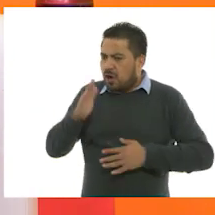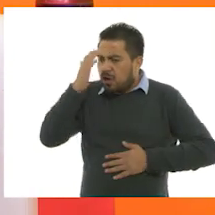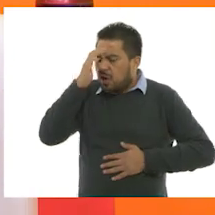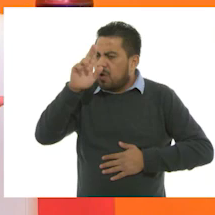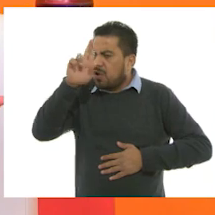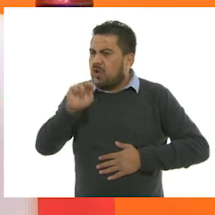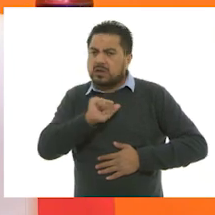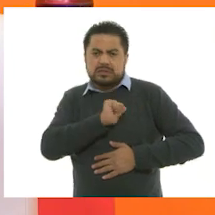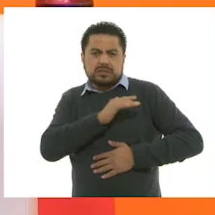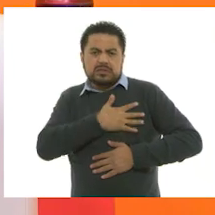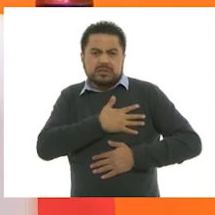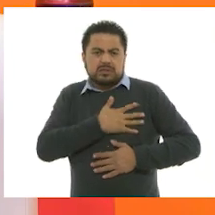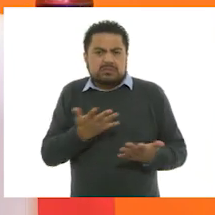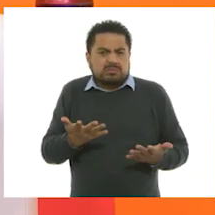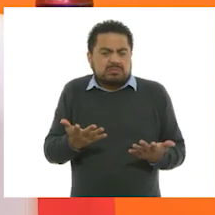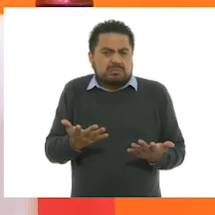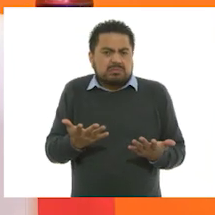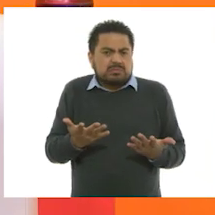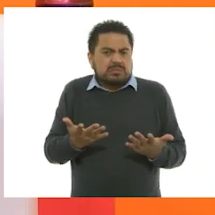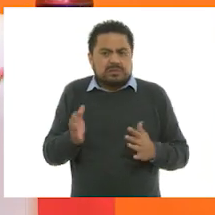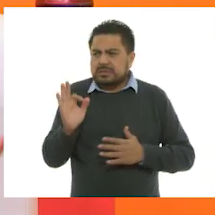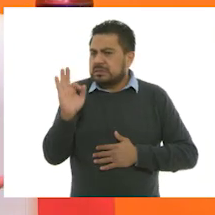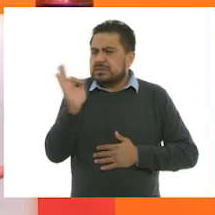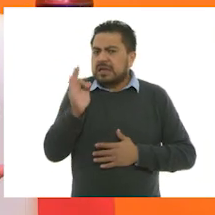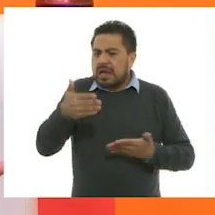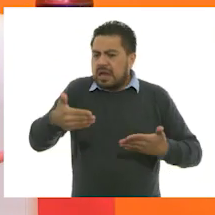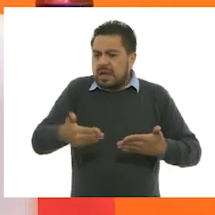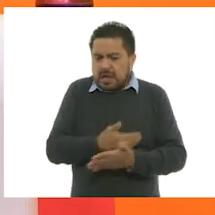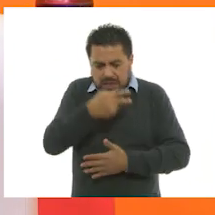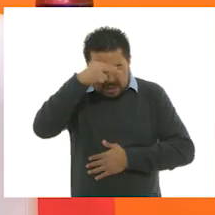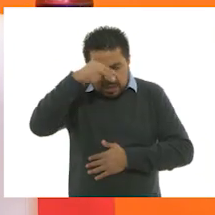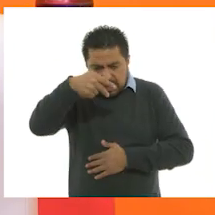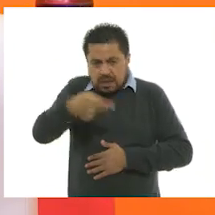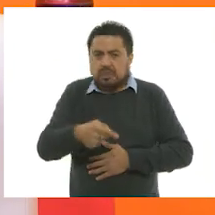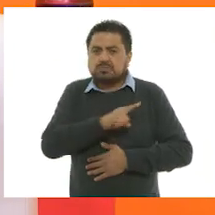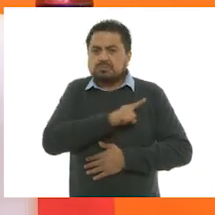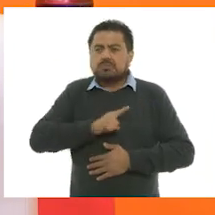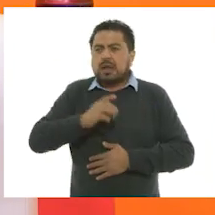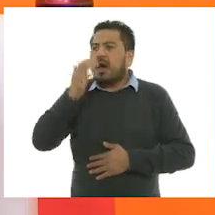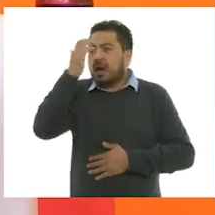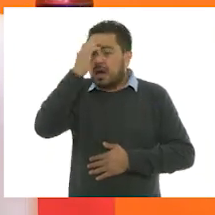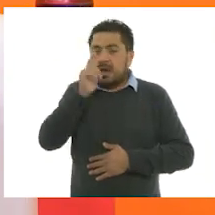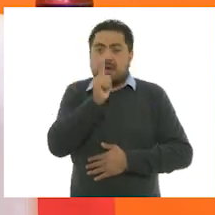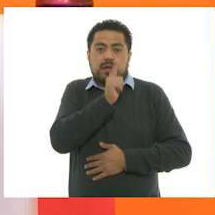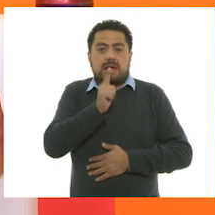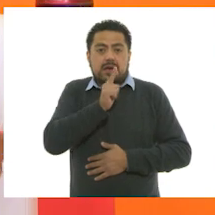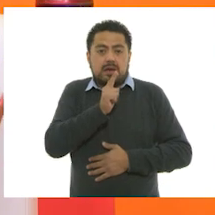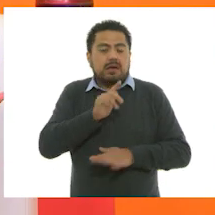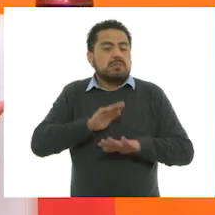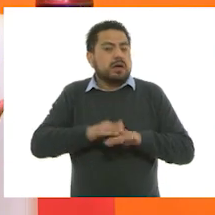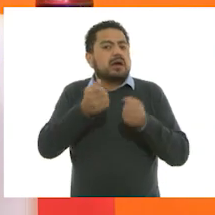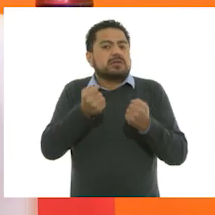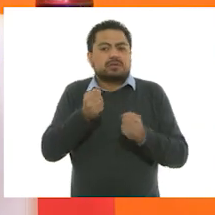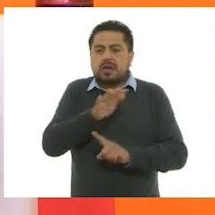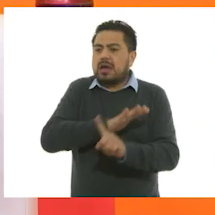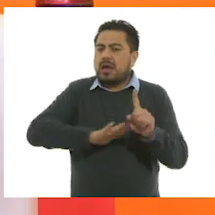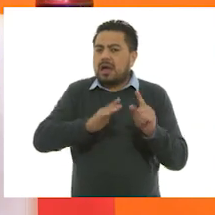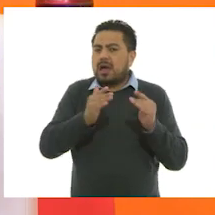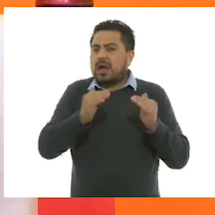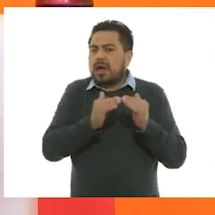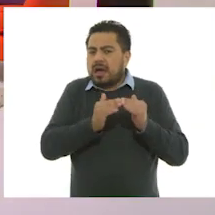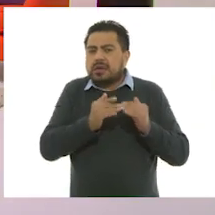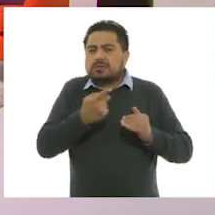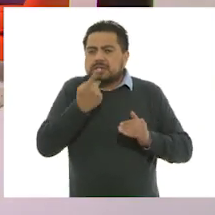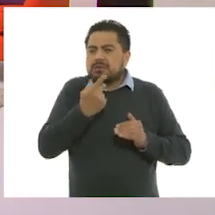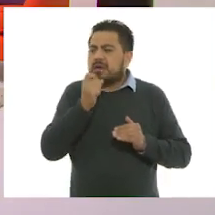el español? Si, pues, en el caso de quienes nacen en México, deberían de conocerlo. Es la lengua que seguramente hablan en sus casas y en la